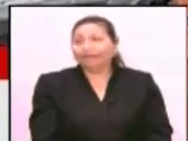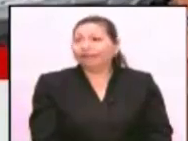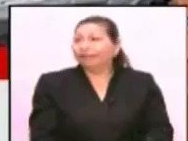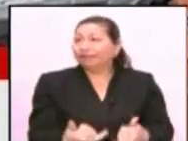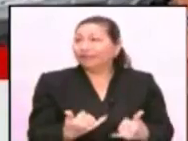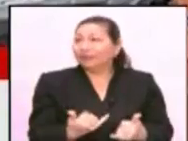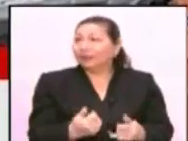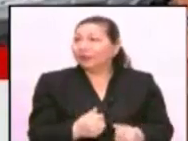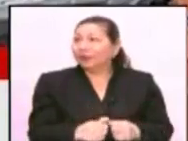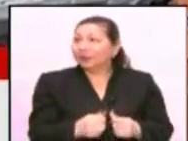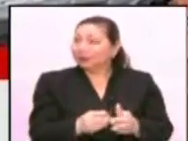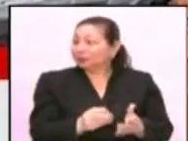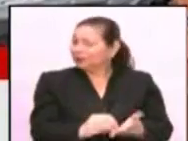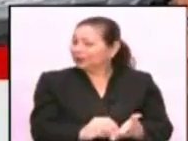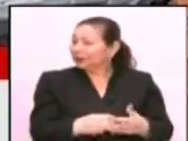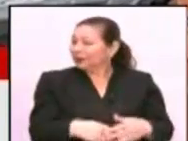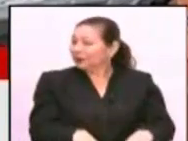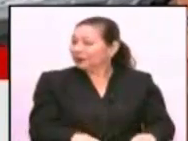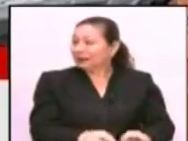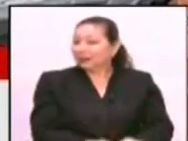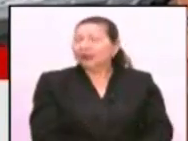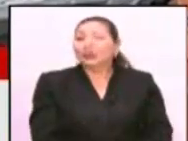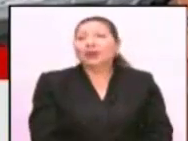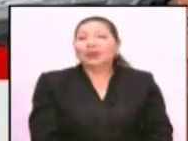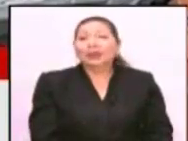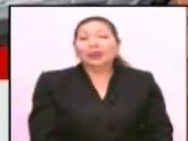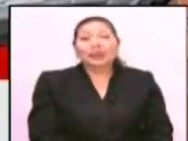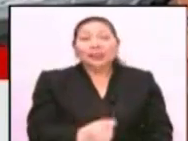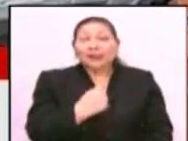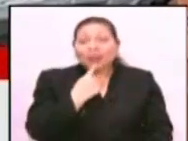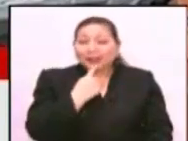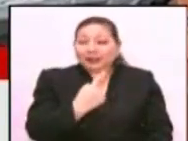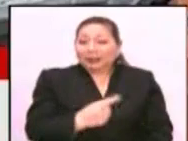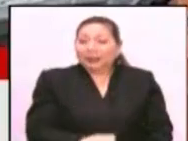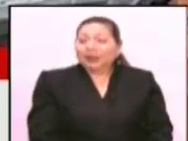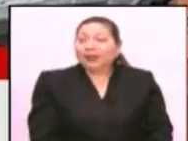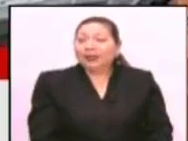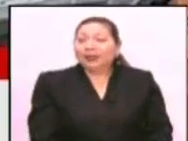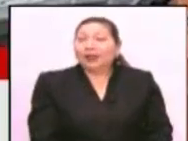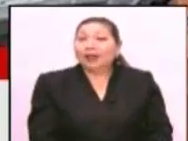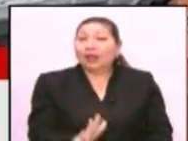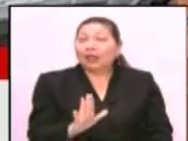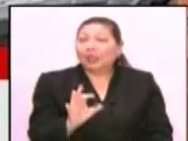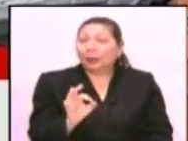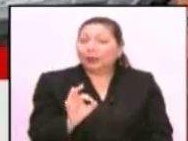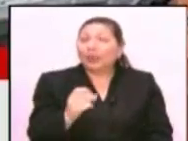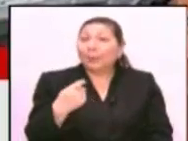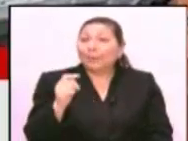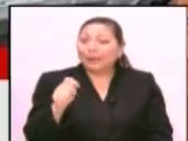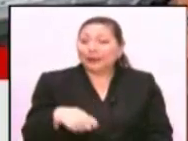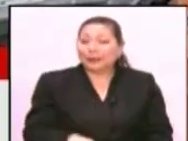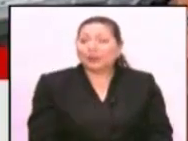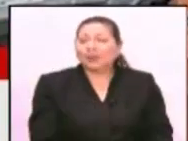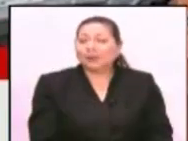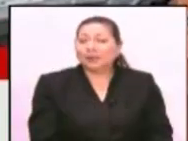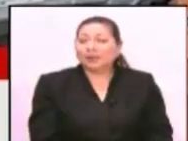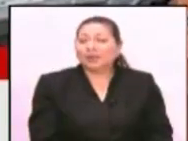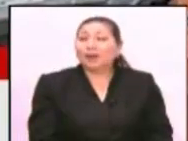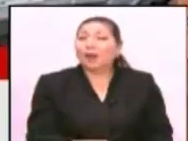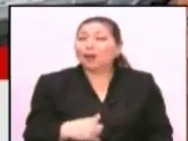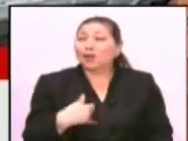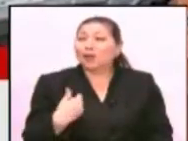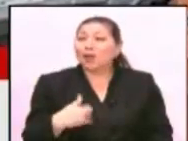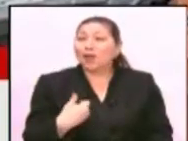Estas son cifras muy importantes también que les ponemos siempre al empresariado. El 50% de la población penitenciaria es gente muy